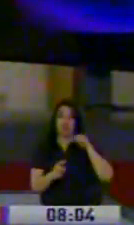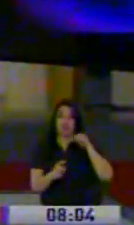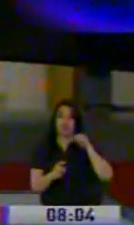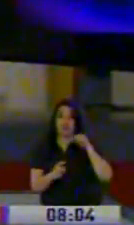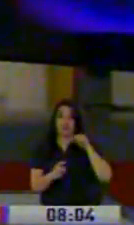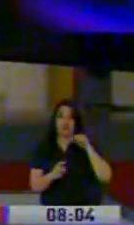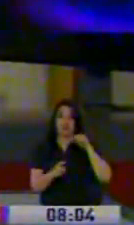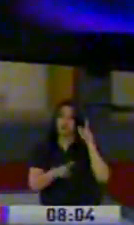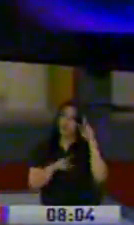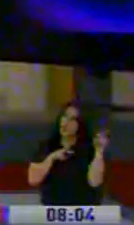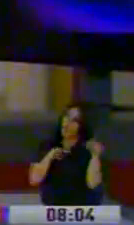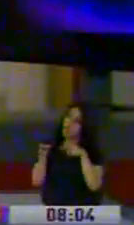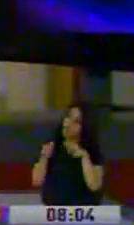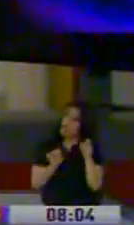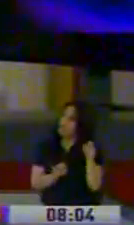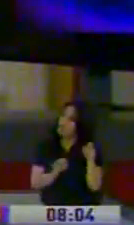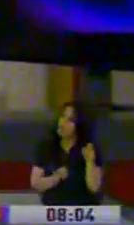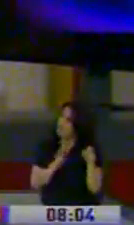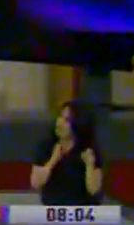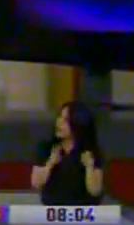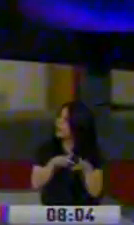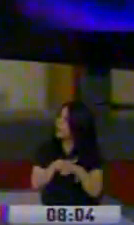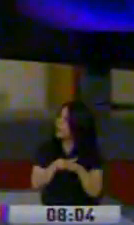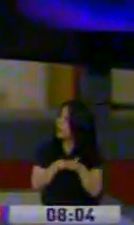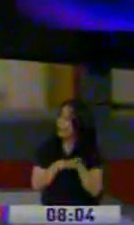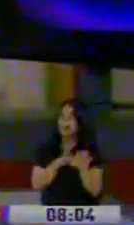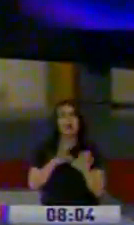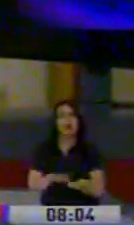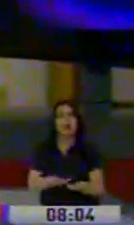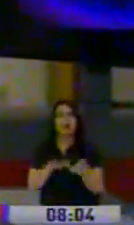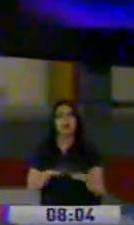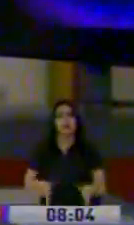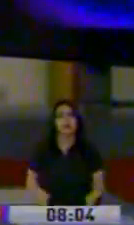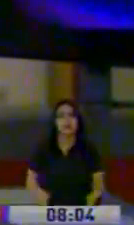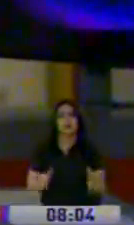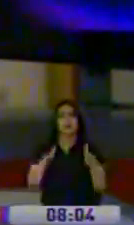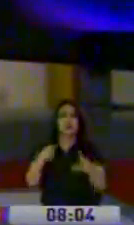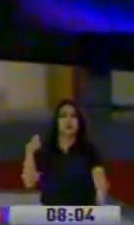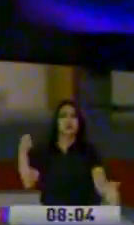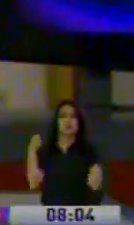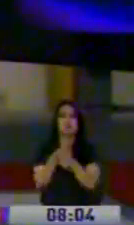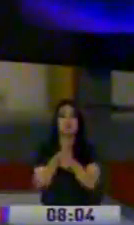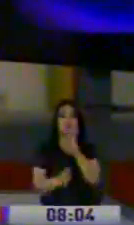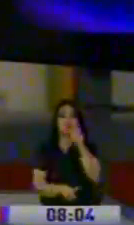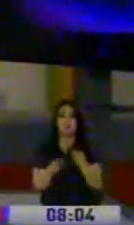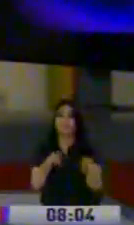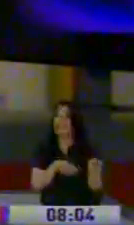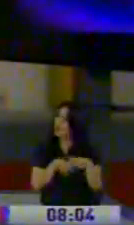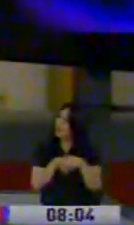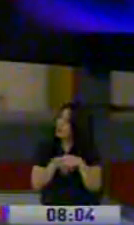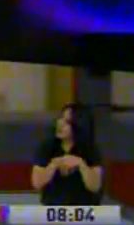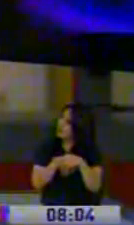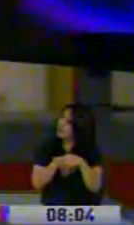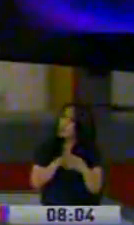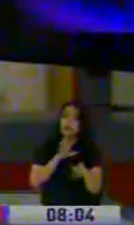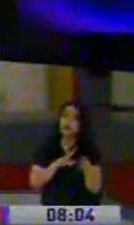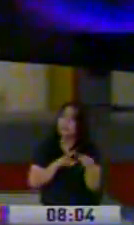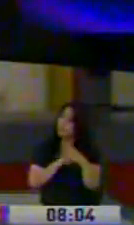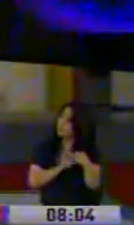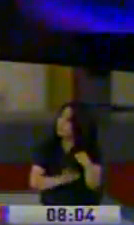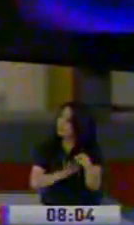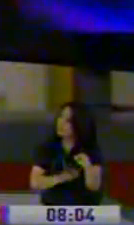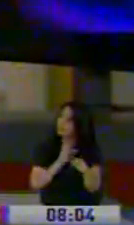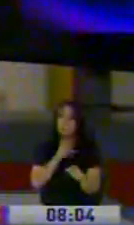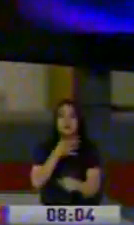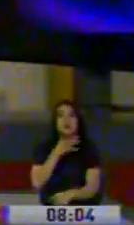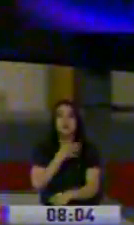los mirones. Ese es otro de los problemas gravísimos en nuestras vías. Cuando hay accidente se conflictúa todo. Uno, porque nos encanta